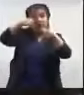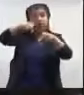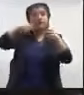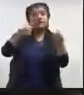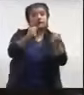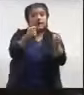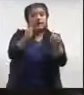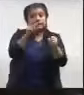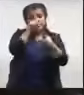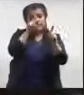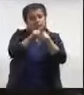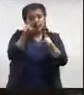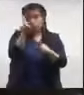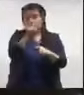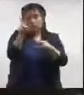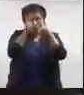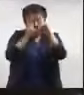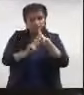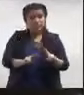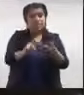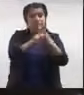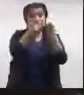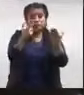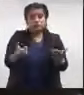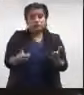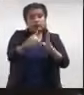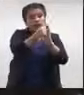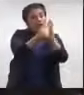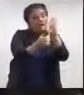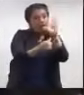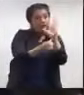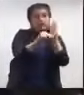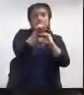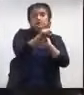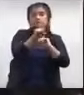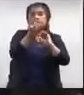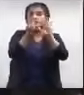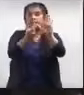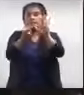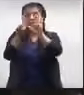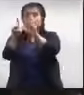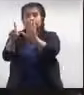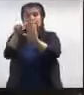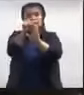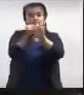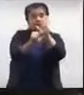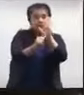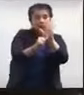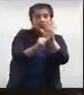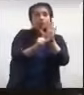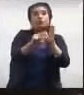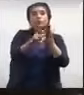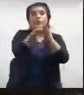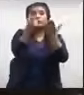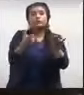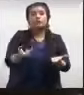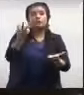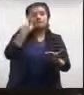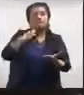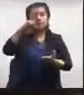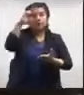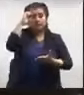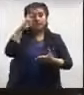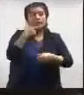hasta inconstitucionalidades. Lean el artículo 166 de la Constitución en su segundo párrafo. Ahí